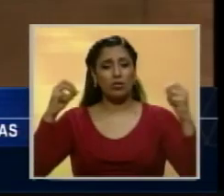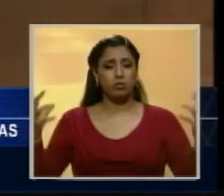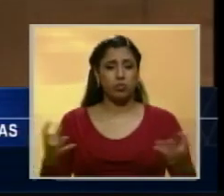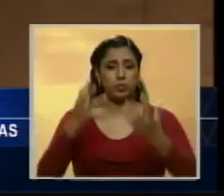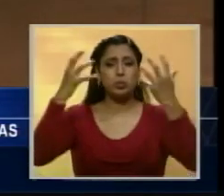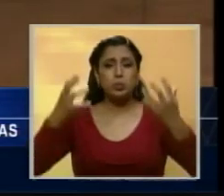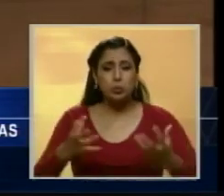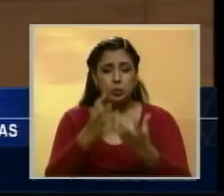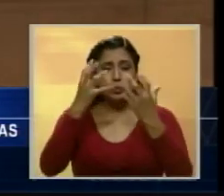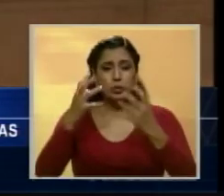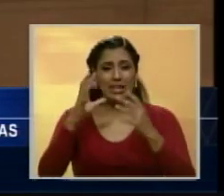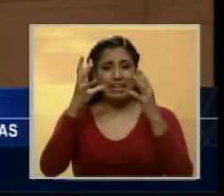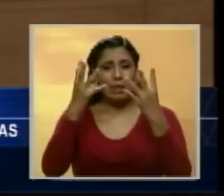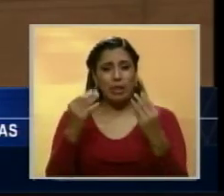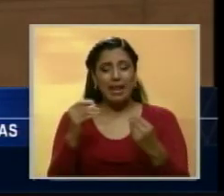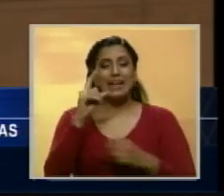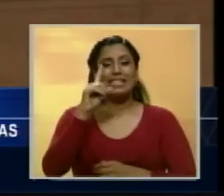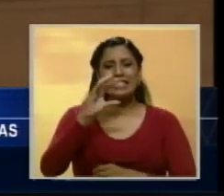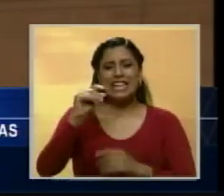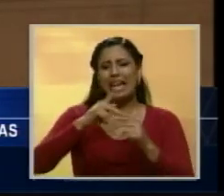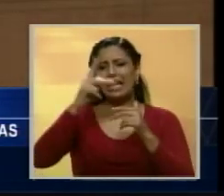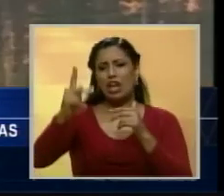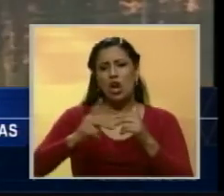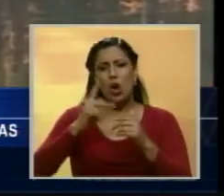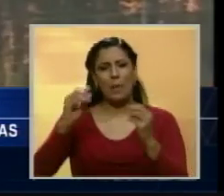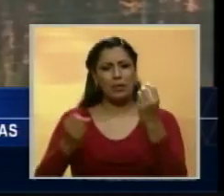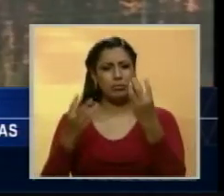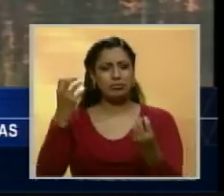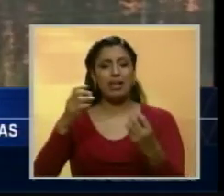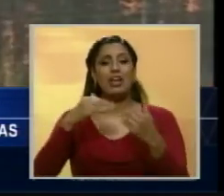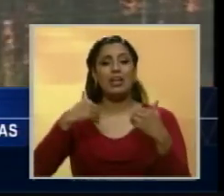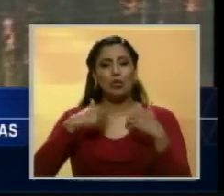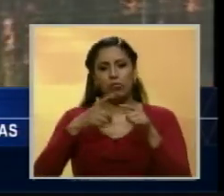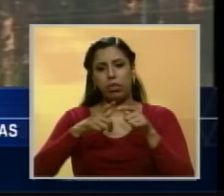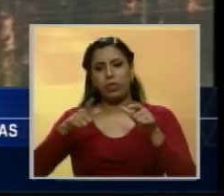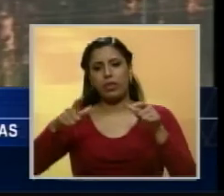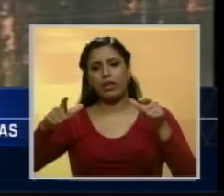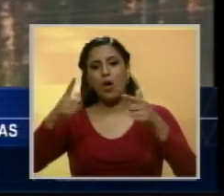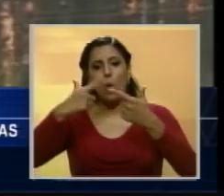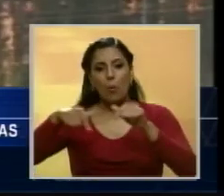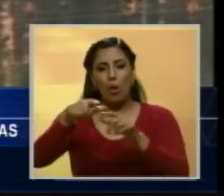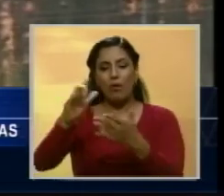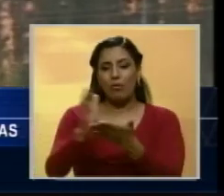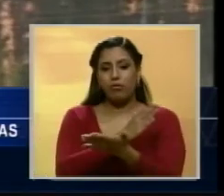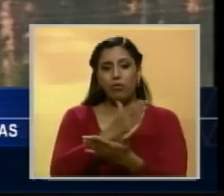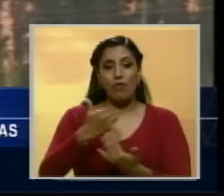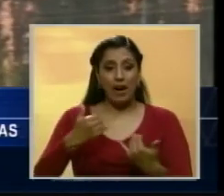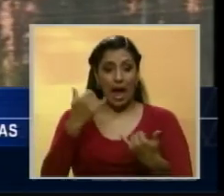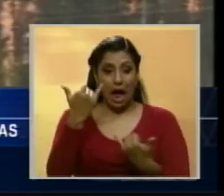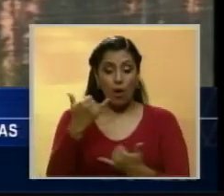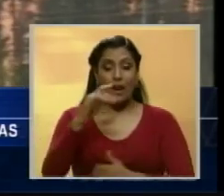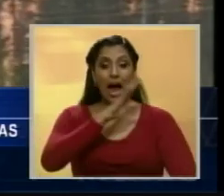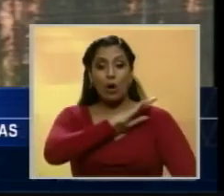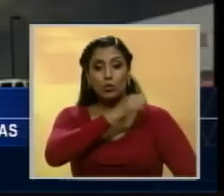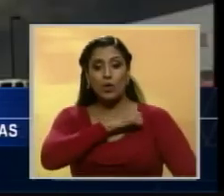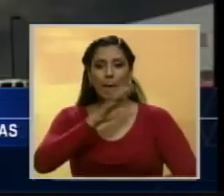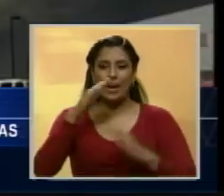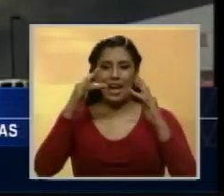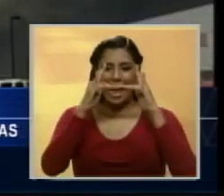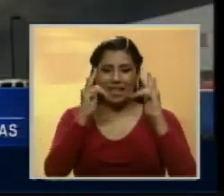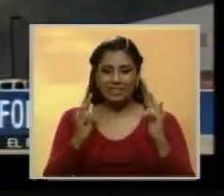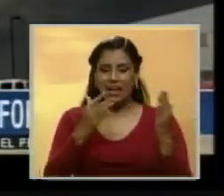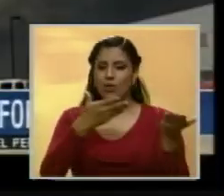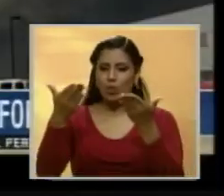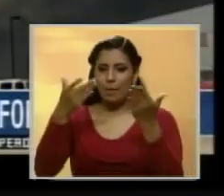incendio forestal que ha consumido cientos de hectáreas de bosque y que amenaza con arrasar esta población. Las autoridades han habilitado albergues para